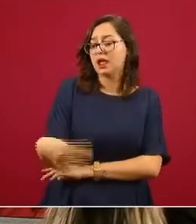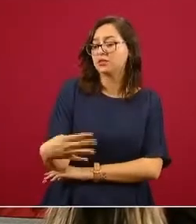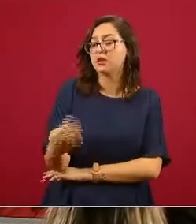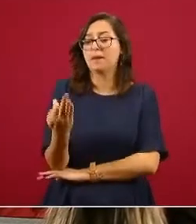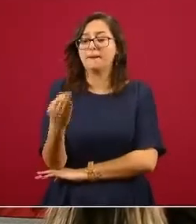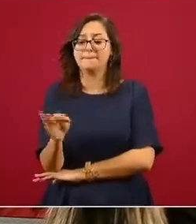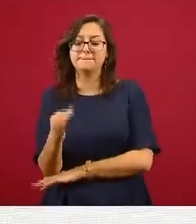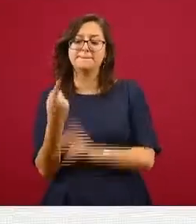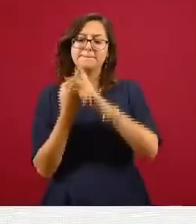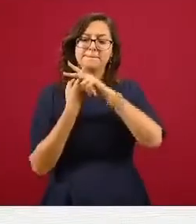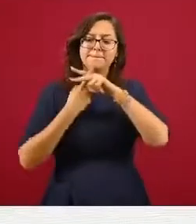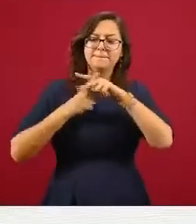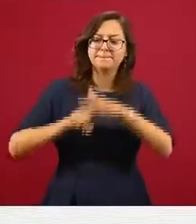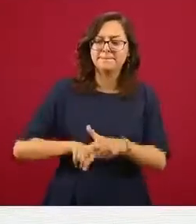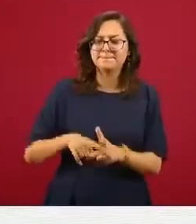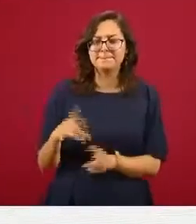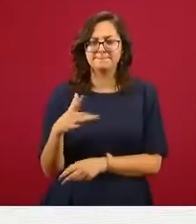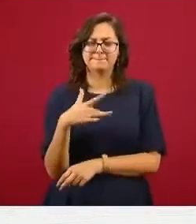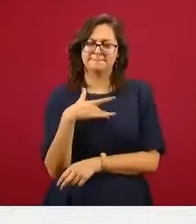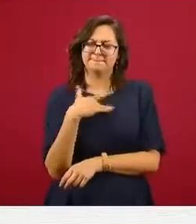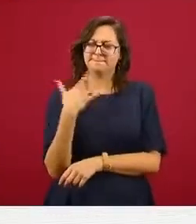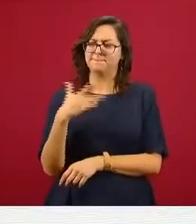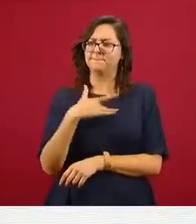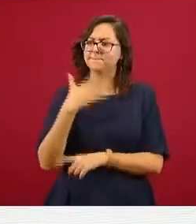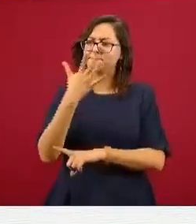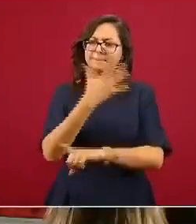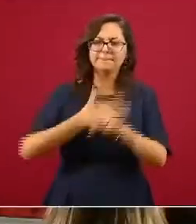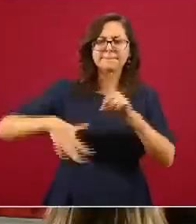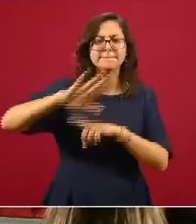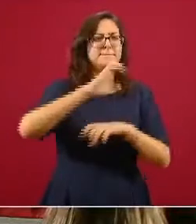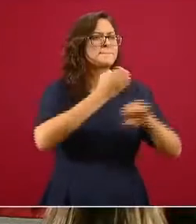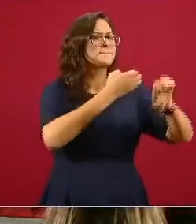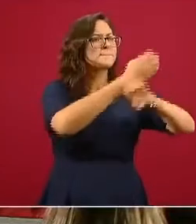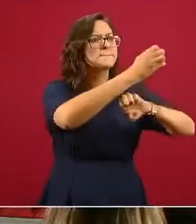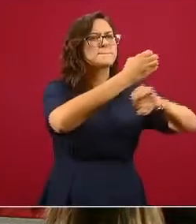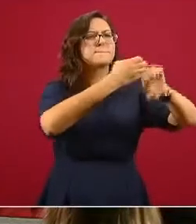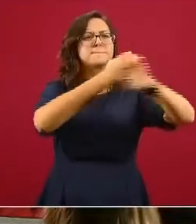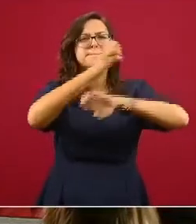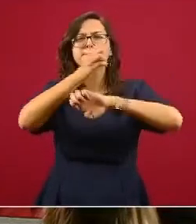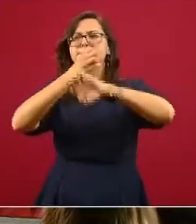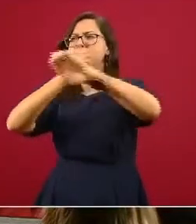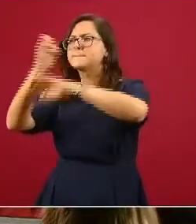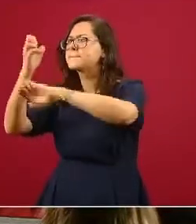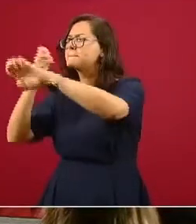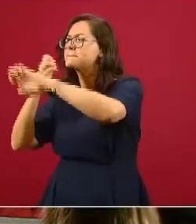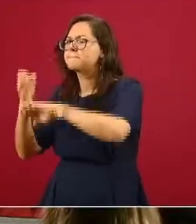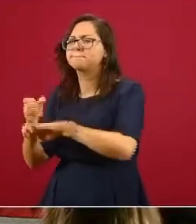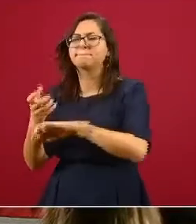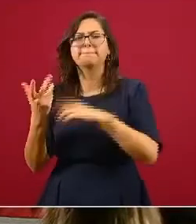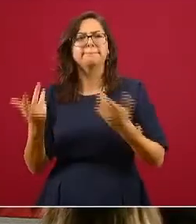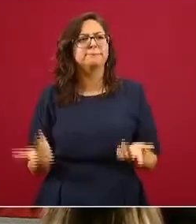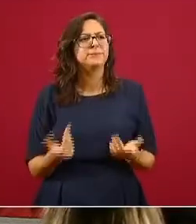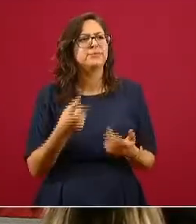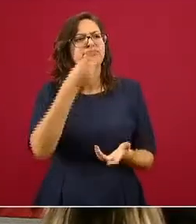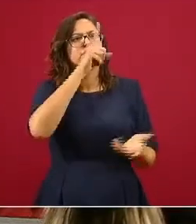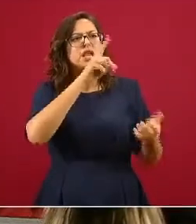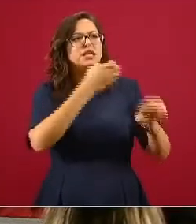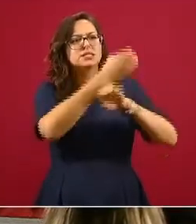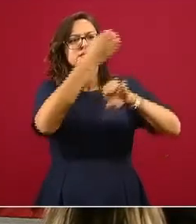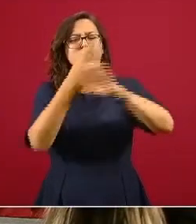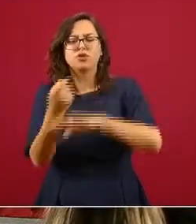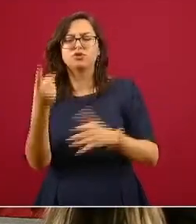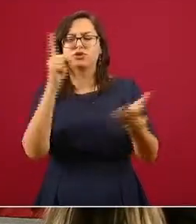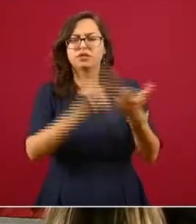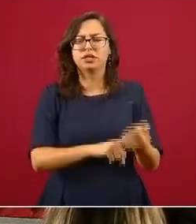iniciamos un diagnóstico situacional de las entidades federativas. Nos interesaba saber qué capacidades y